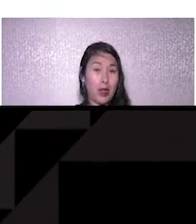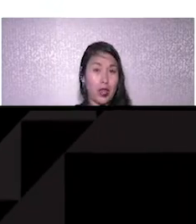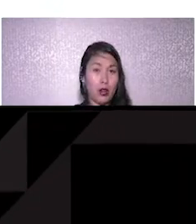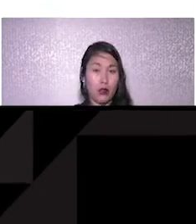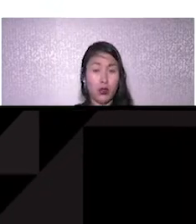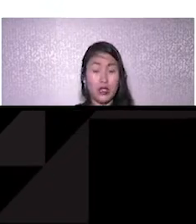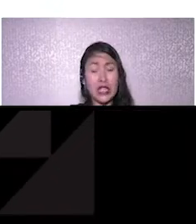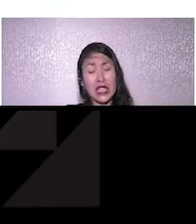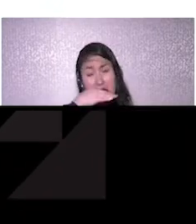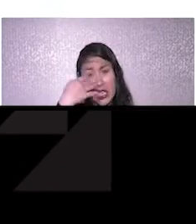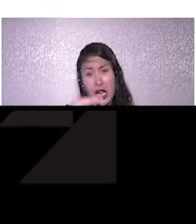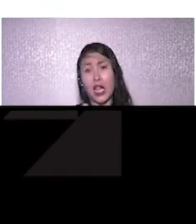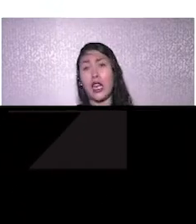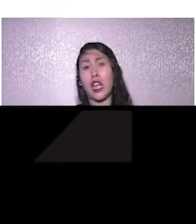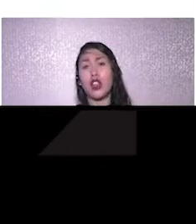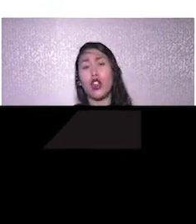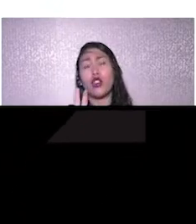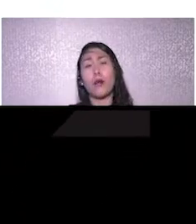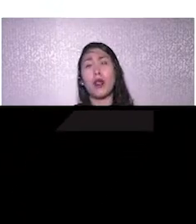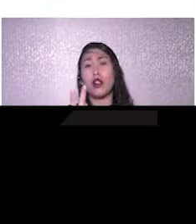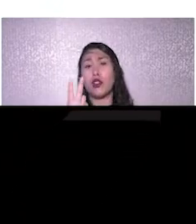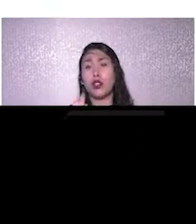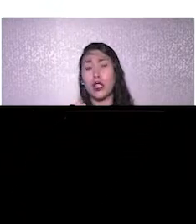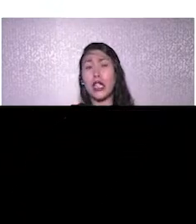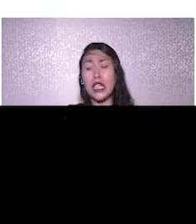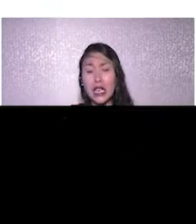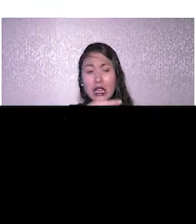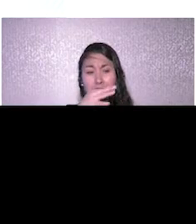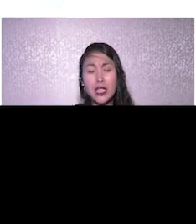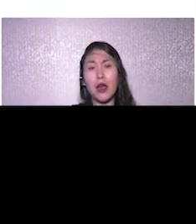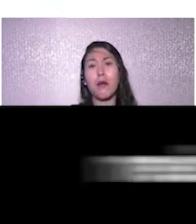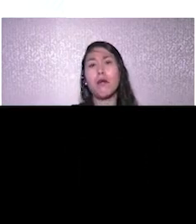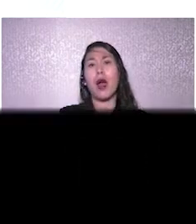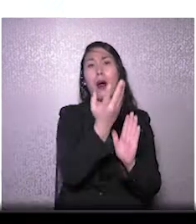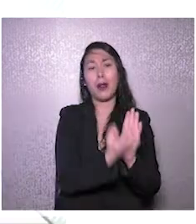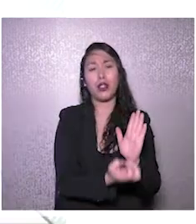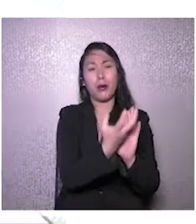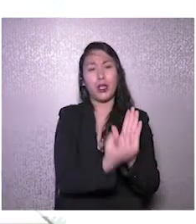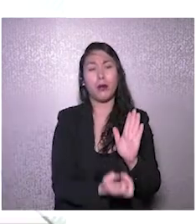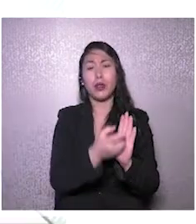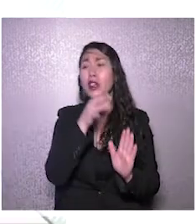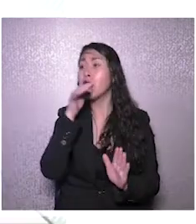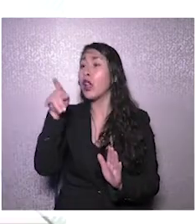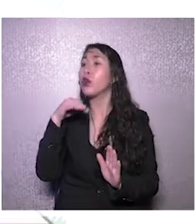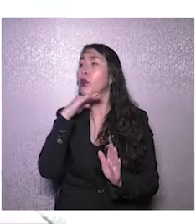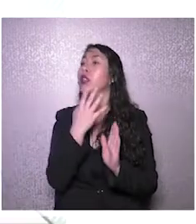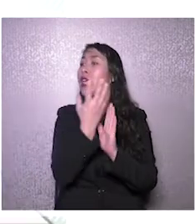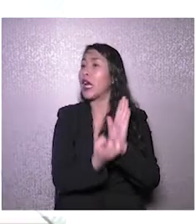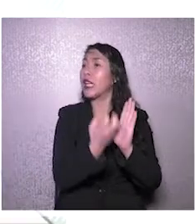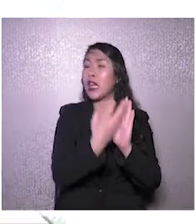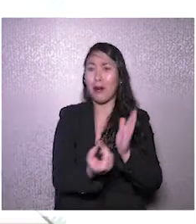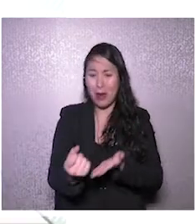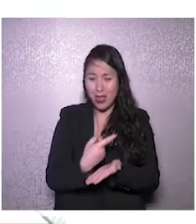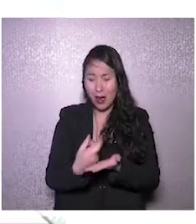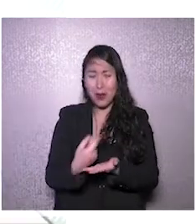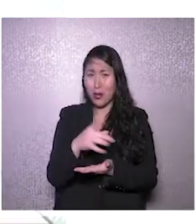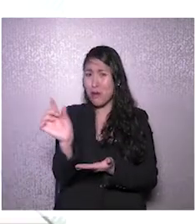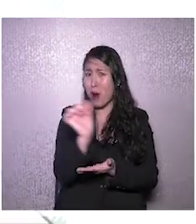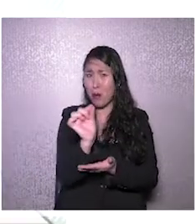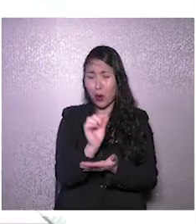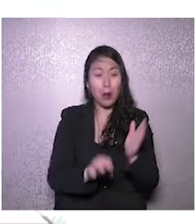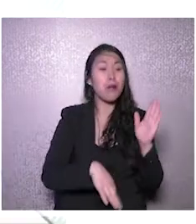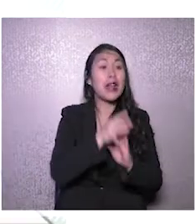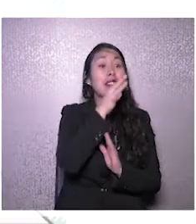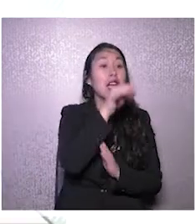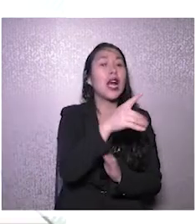el 2012 que él prescribe más aplicaciones que medicamentos a sus pacientes. Y ahí el mensaje es